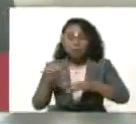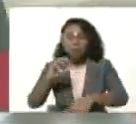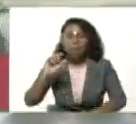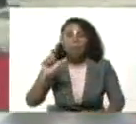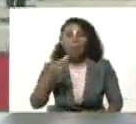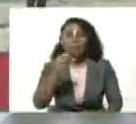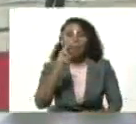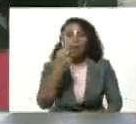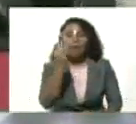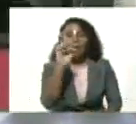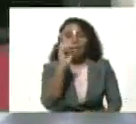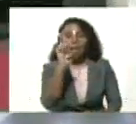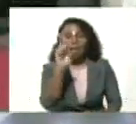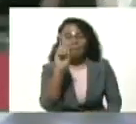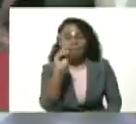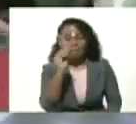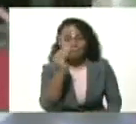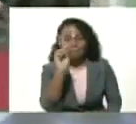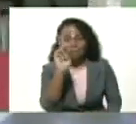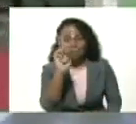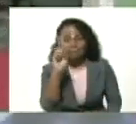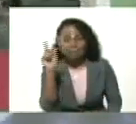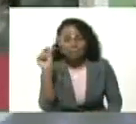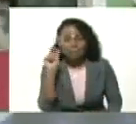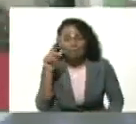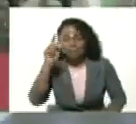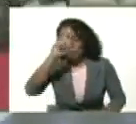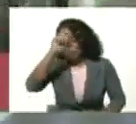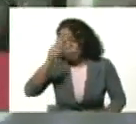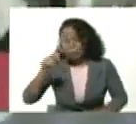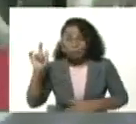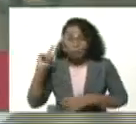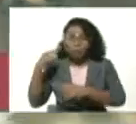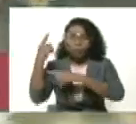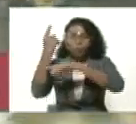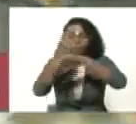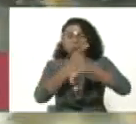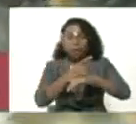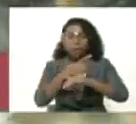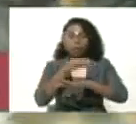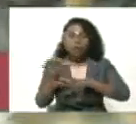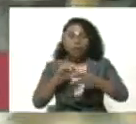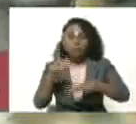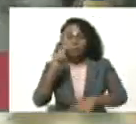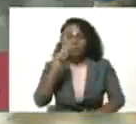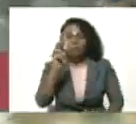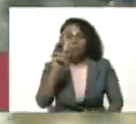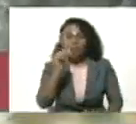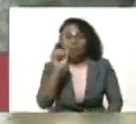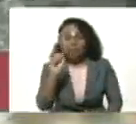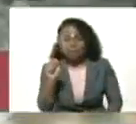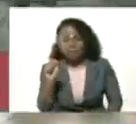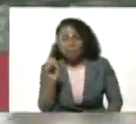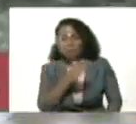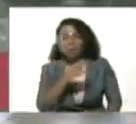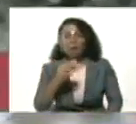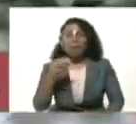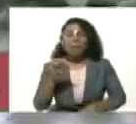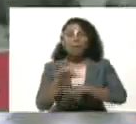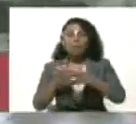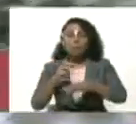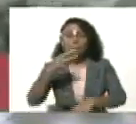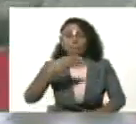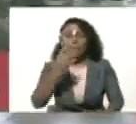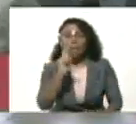hicimos el reconocimiento aéreo en el municipio Tobar, el municipio Pinto Salinas y el